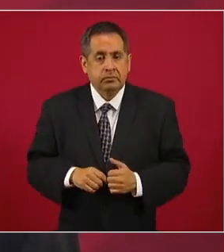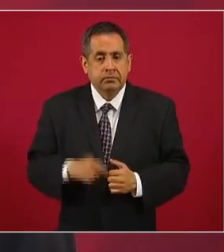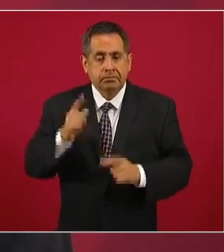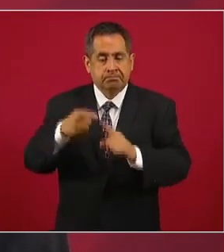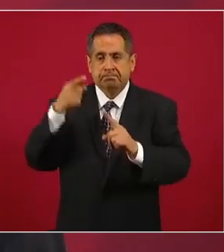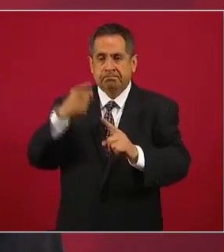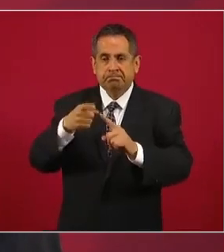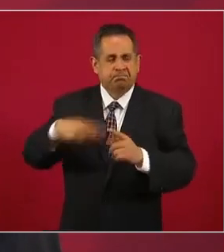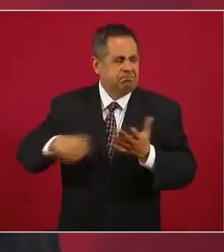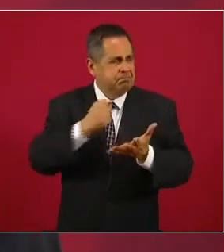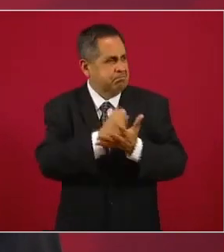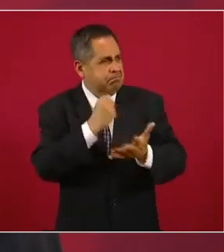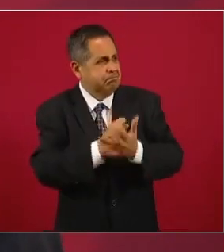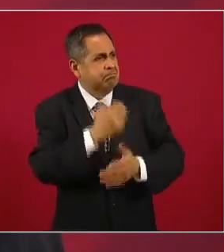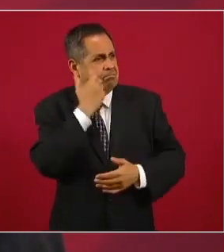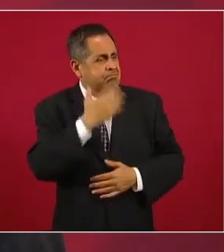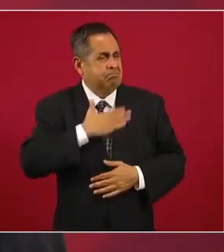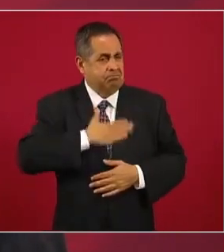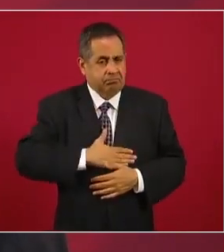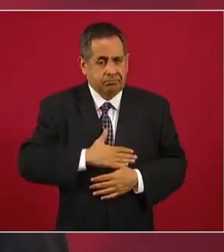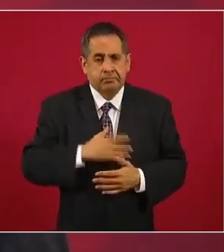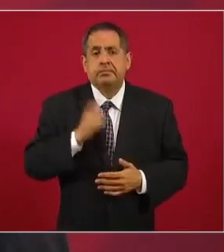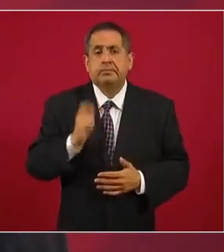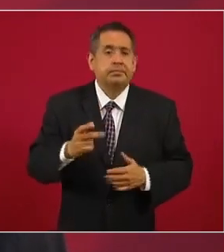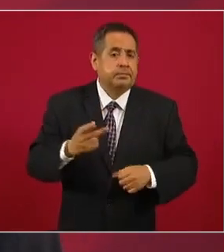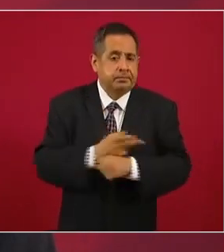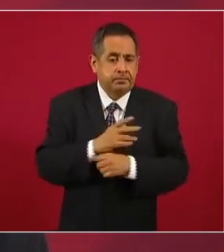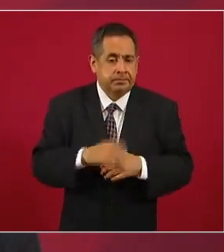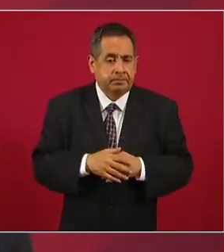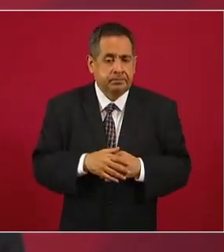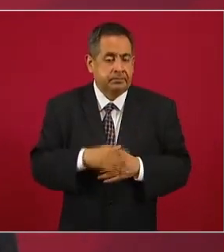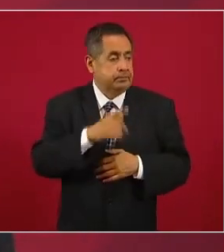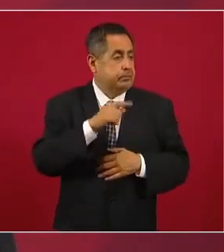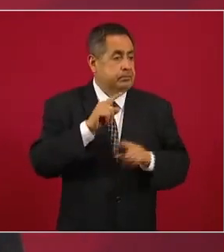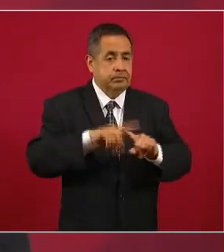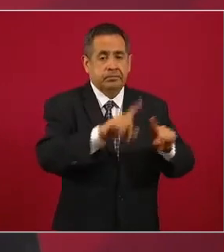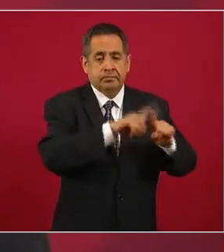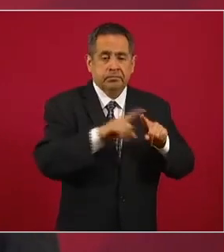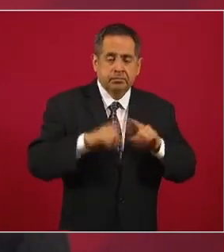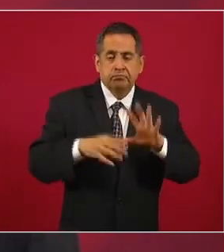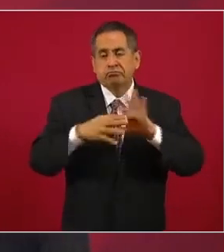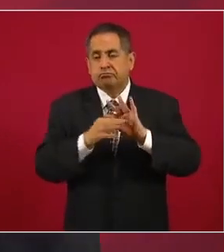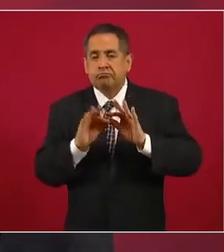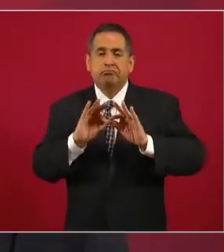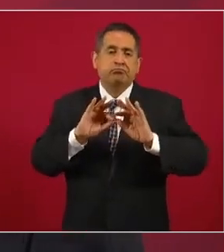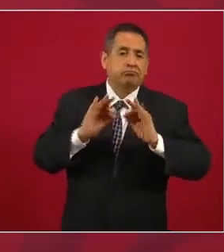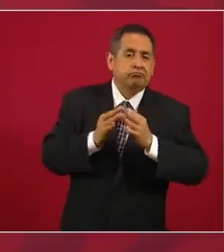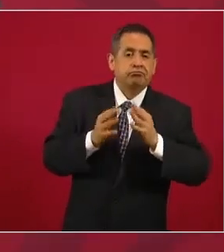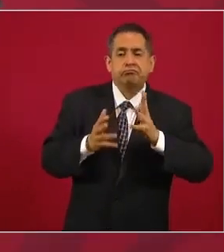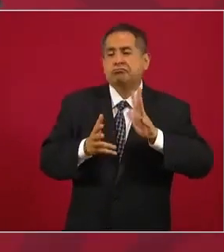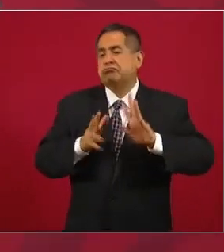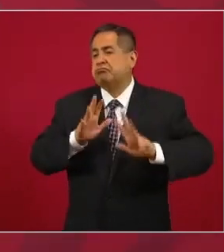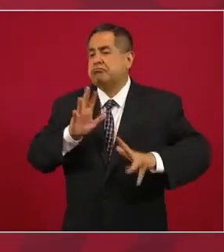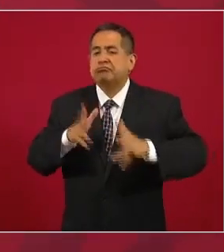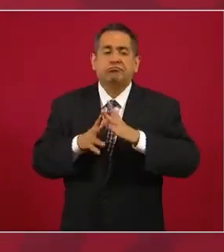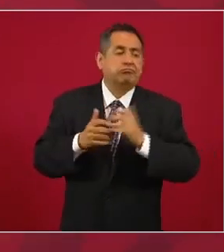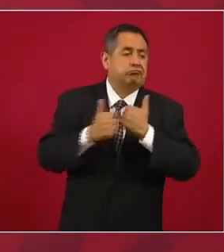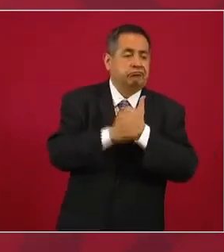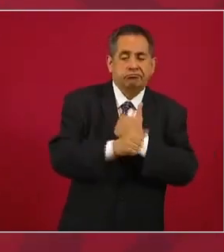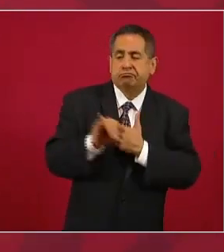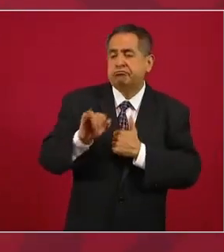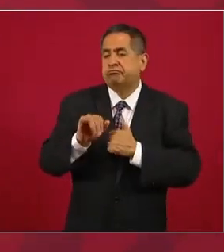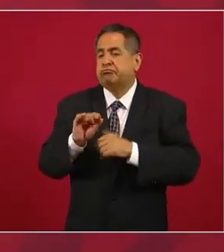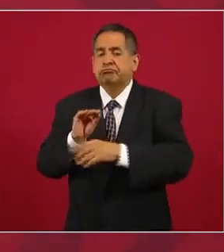Tales exigencias se toparon con una diversidad de mecanismos de